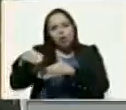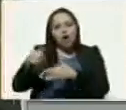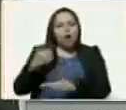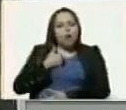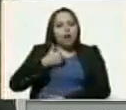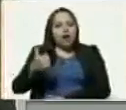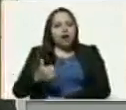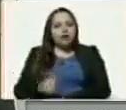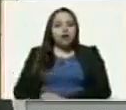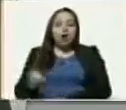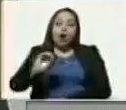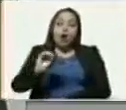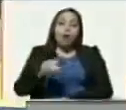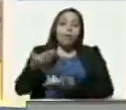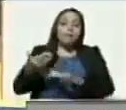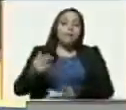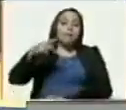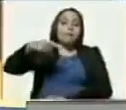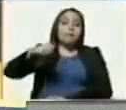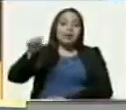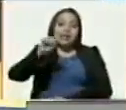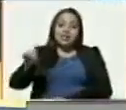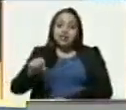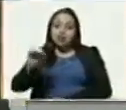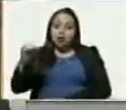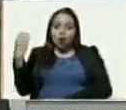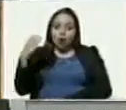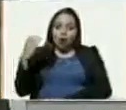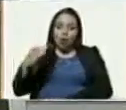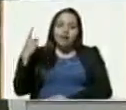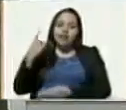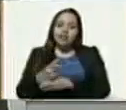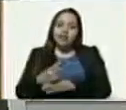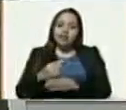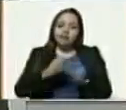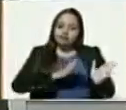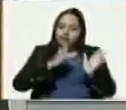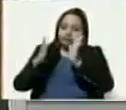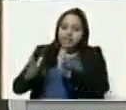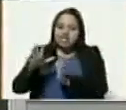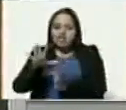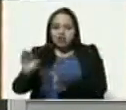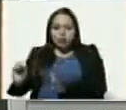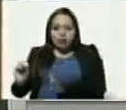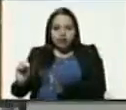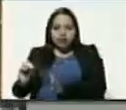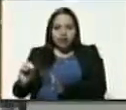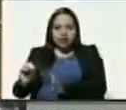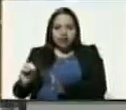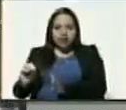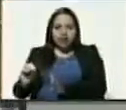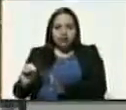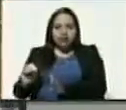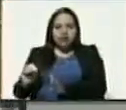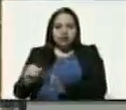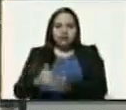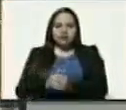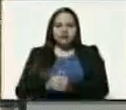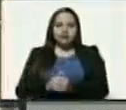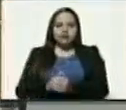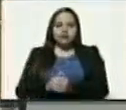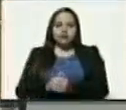en peso, o en peso colombiano, iríamos sobre los 50. Se va a calcular ese, el 16 y luego el